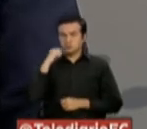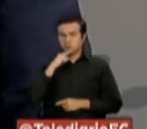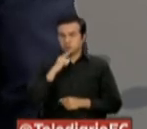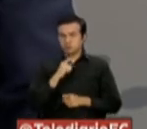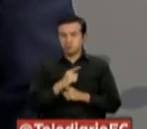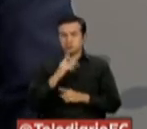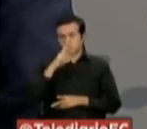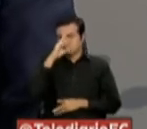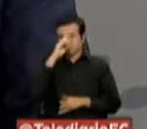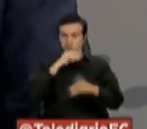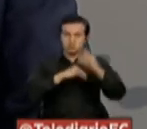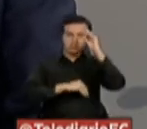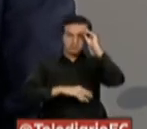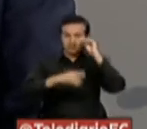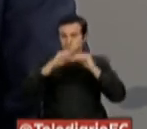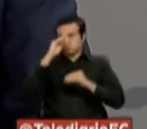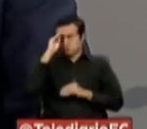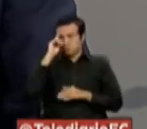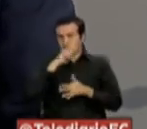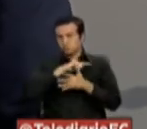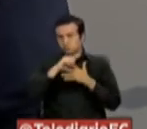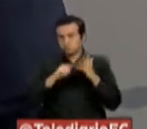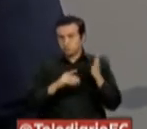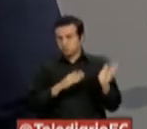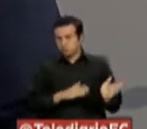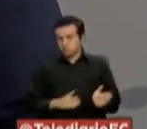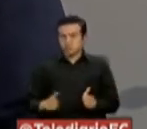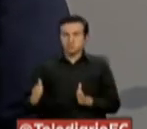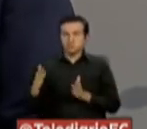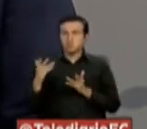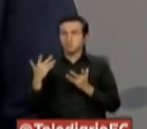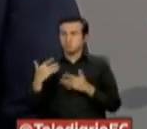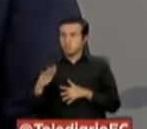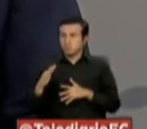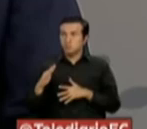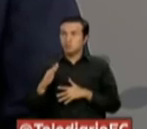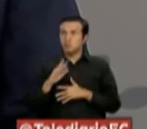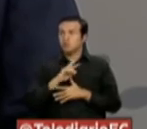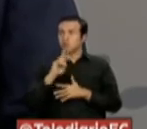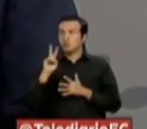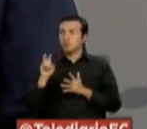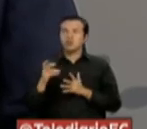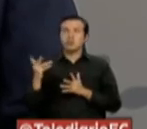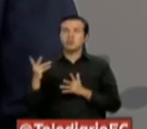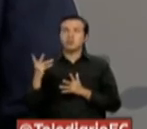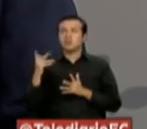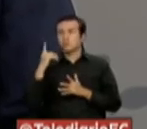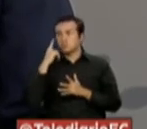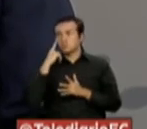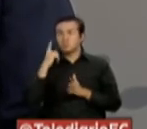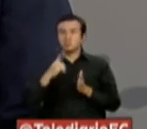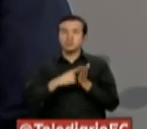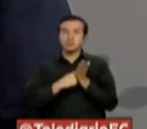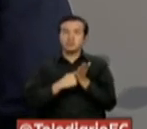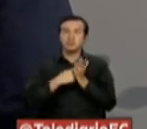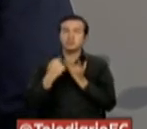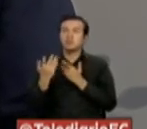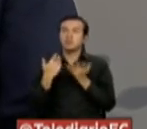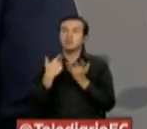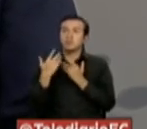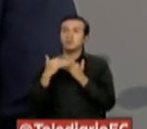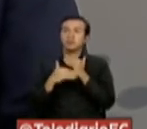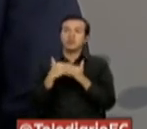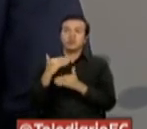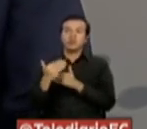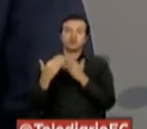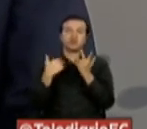de conocimiento, derechos intelectuales o patentes, en el caso de las negociaciones, de los